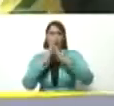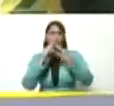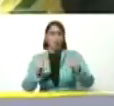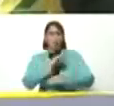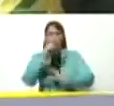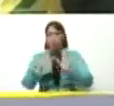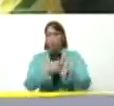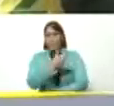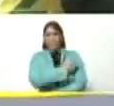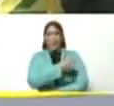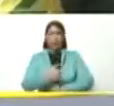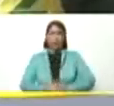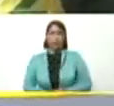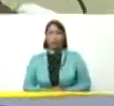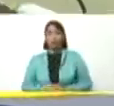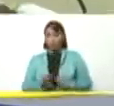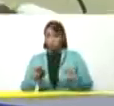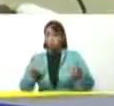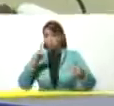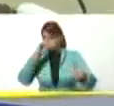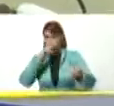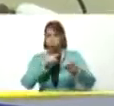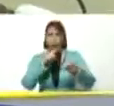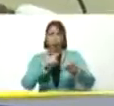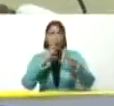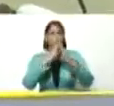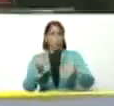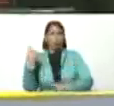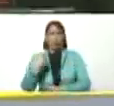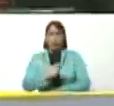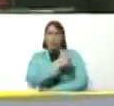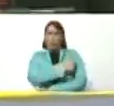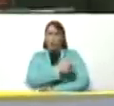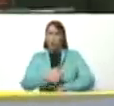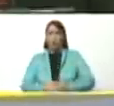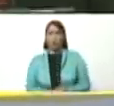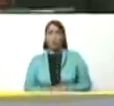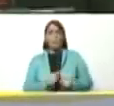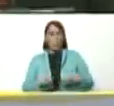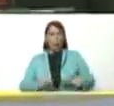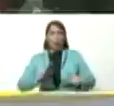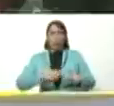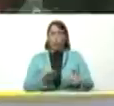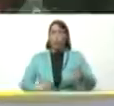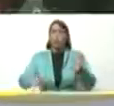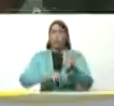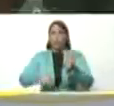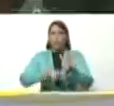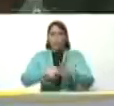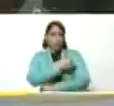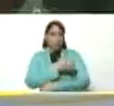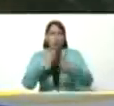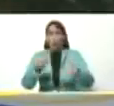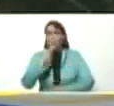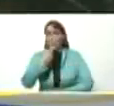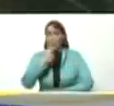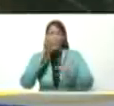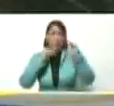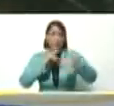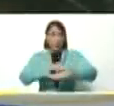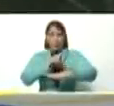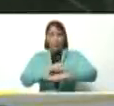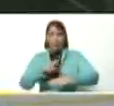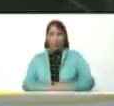vacunados, récord, y todos tenemos vacunas para el refuerzo, y todos tenemos medicamentos y atención